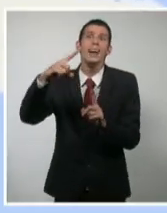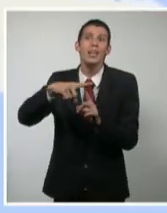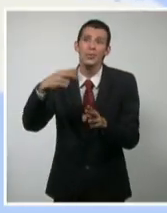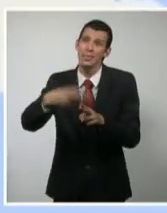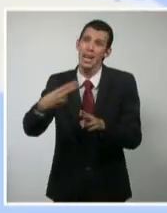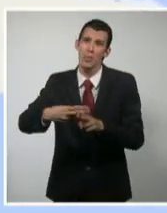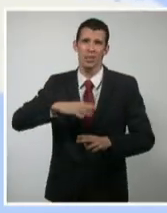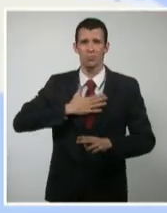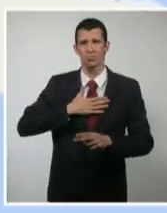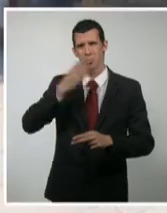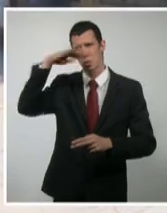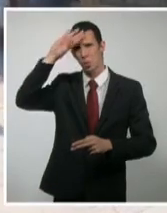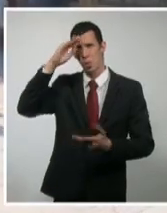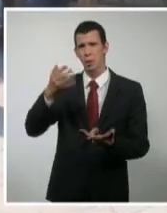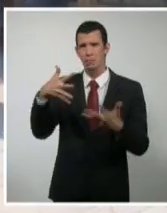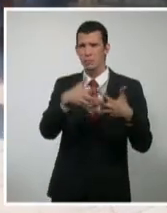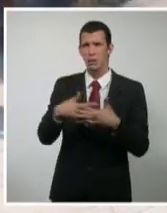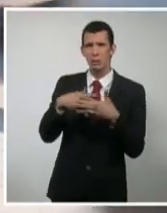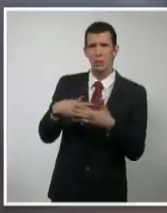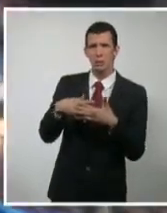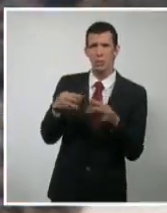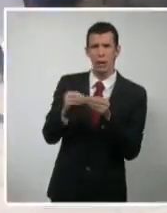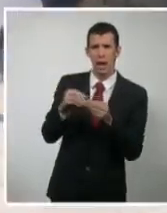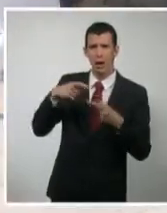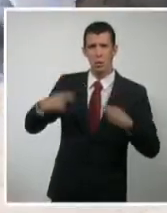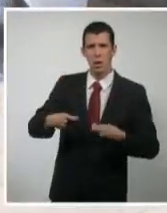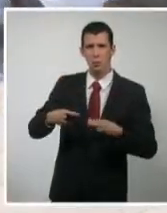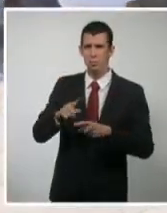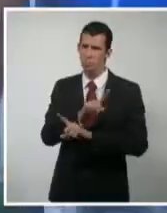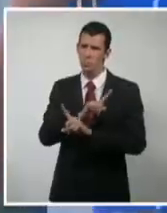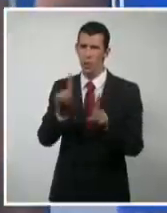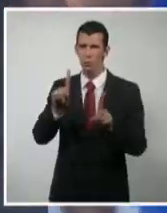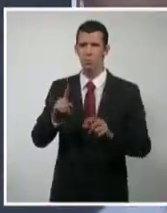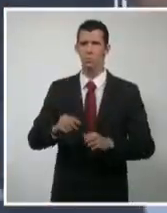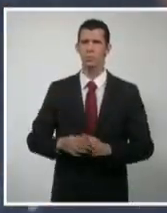Desde Guantánamo, Isaac García Cárdenas, Sistema Informativo de la Televisión Cubana.